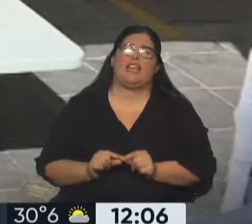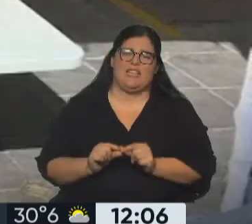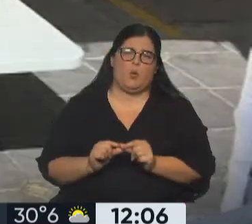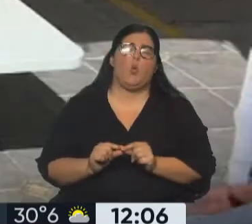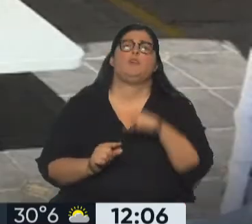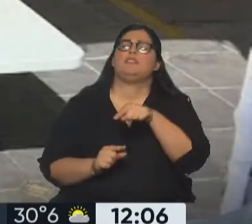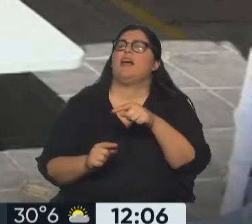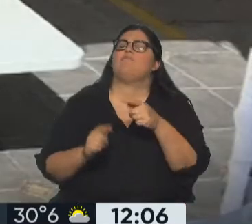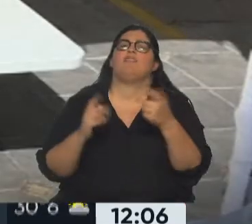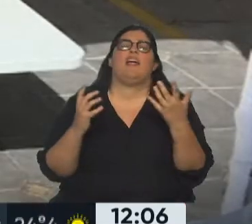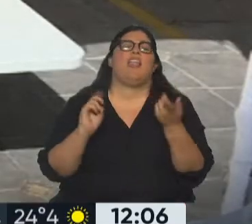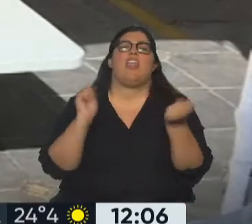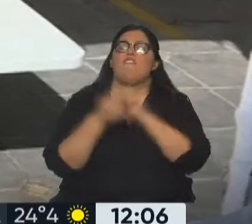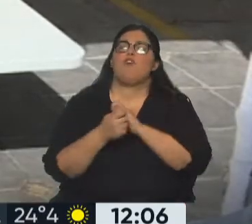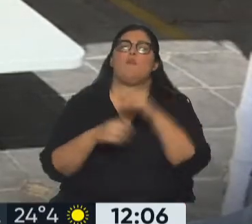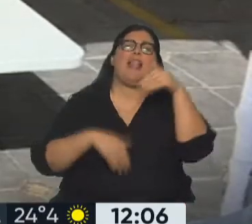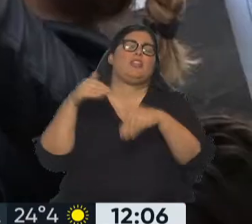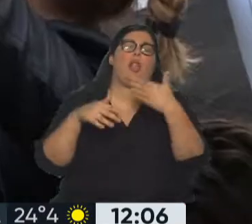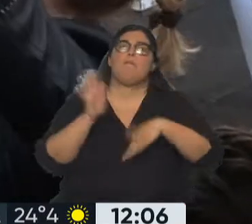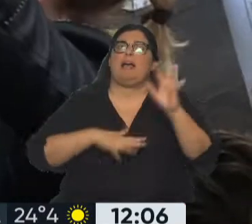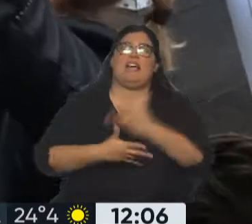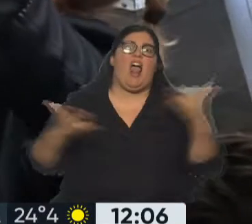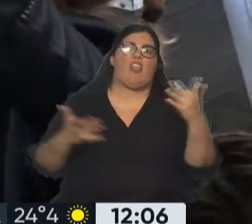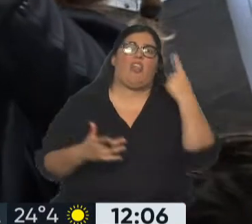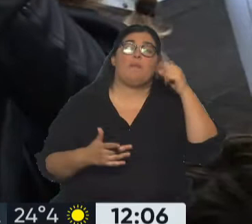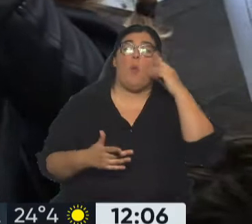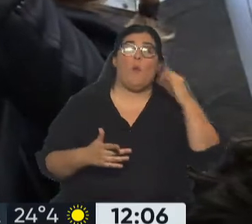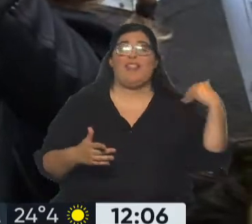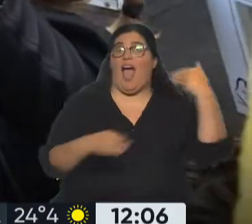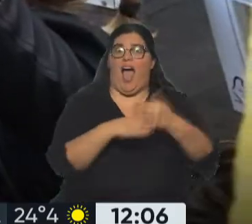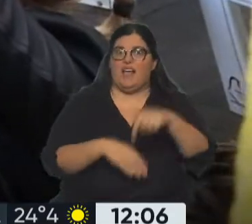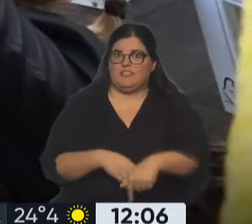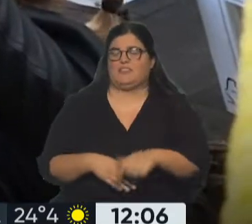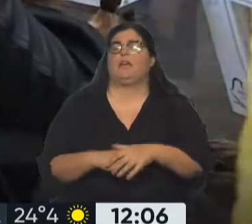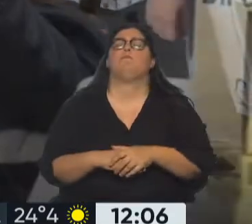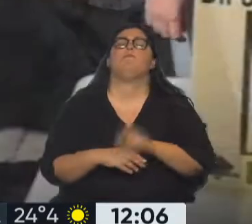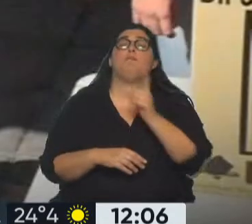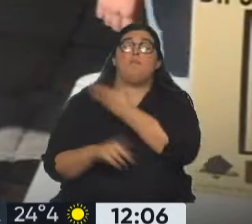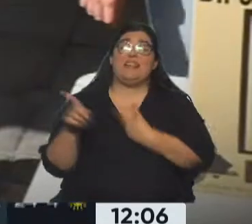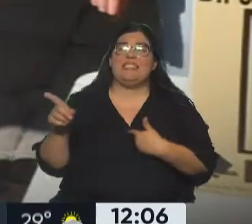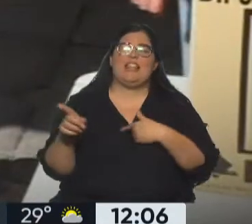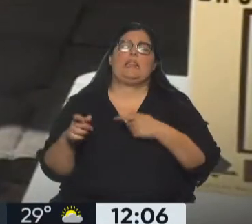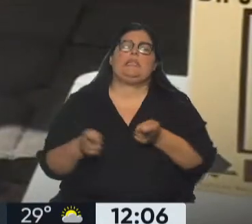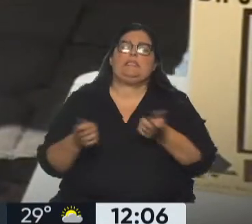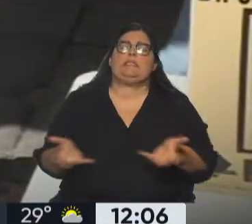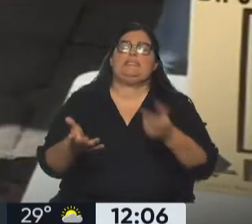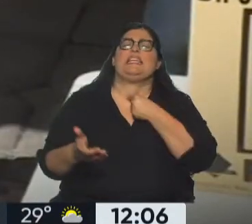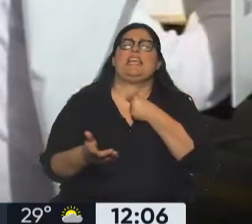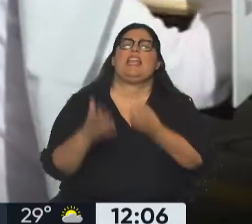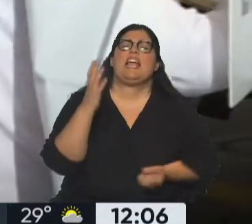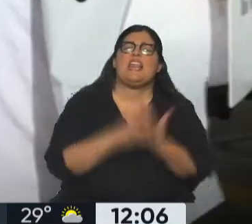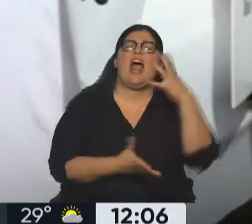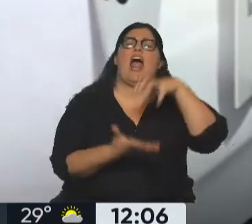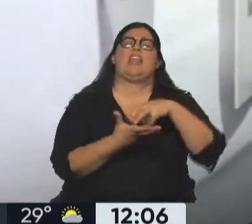electoral más relevante desde la década de los 90. Uno de los puntos que impulsa AMLO es la creación del Instituto Nacional de Elecciones